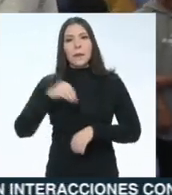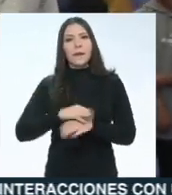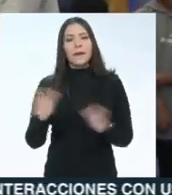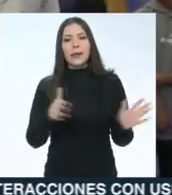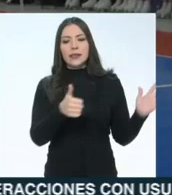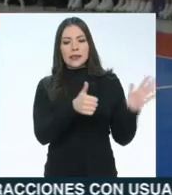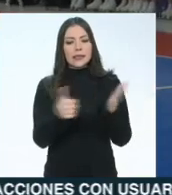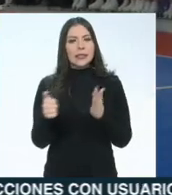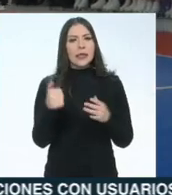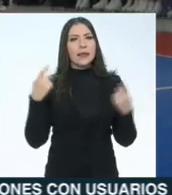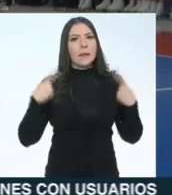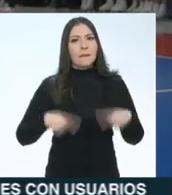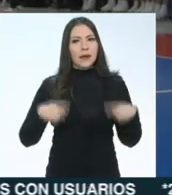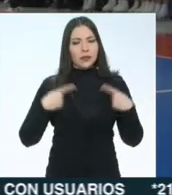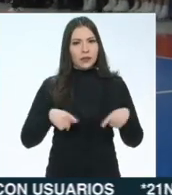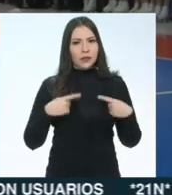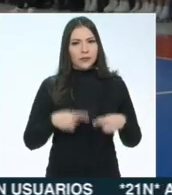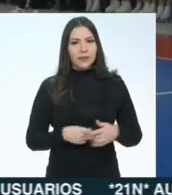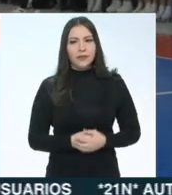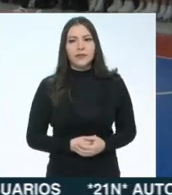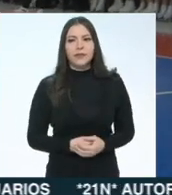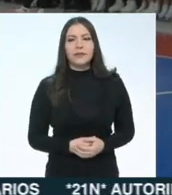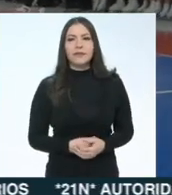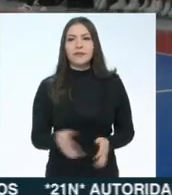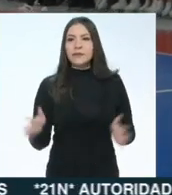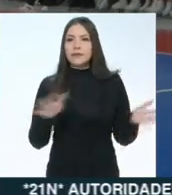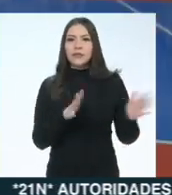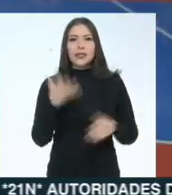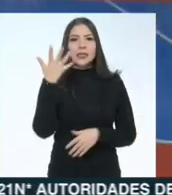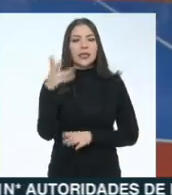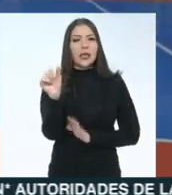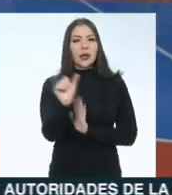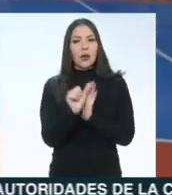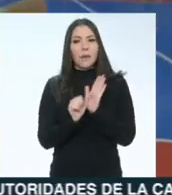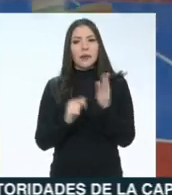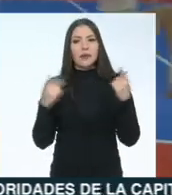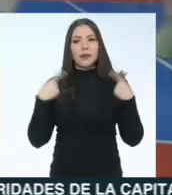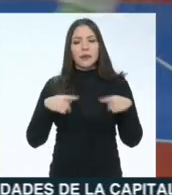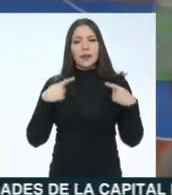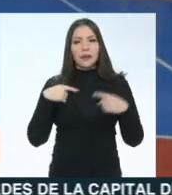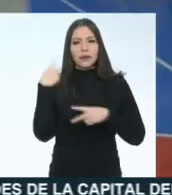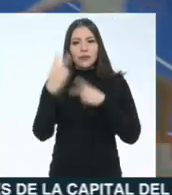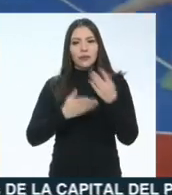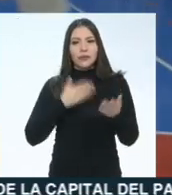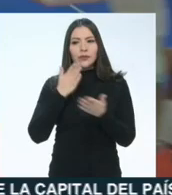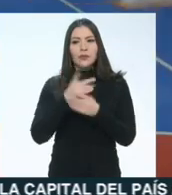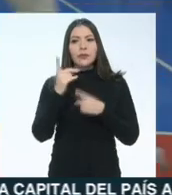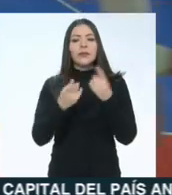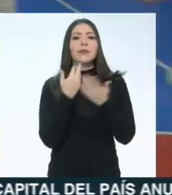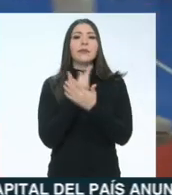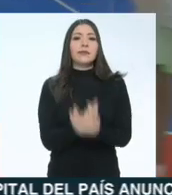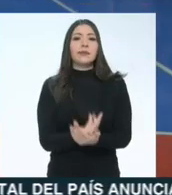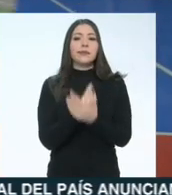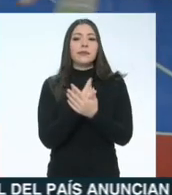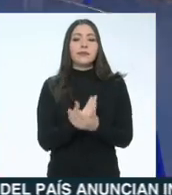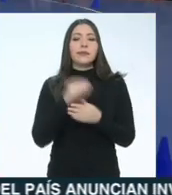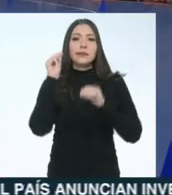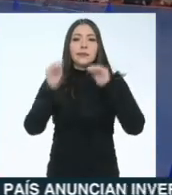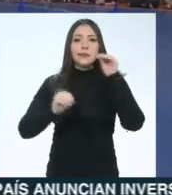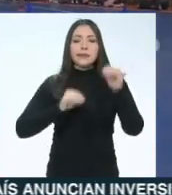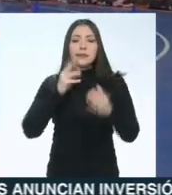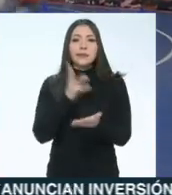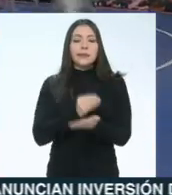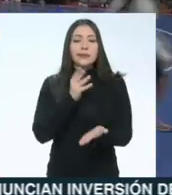600 usuarios. Fueron poco más de 5 meses los que los usuarios de este deportivo tuvieron que esperar para hacer uso de él. Ahora cuenta